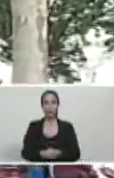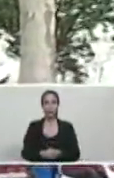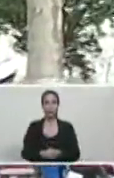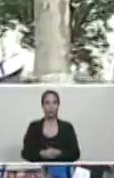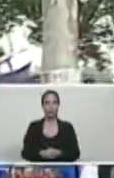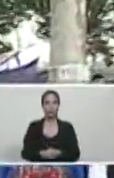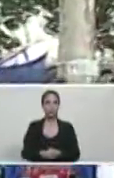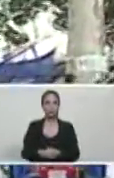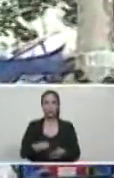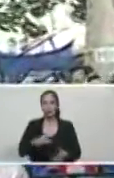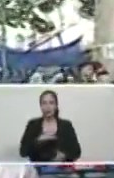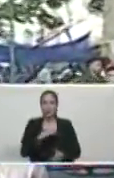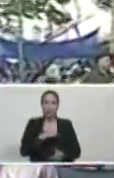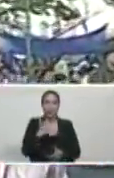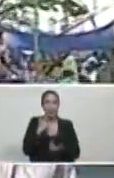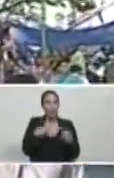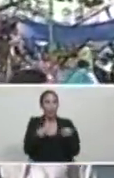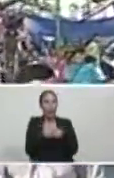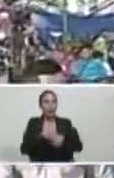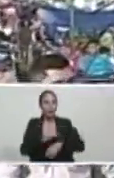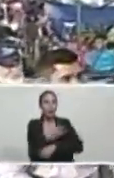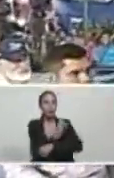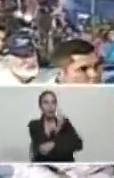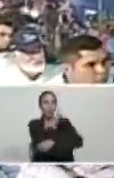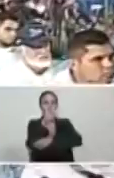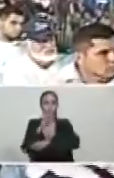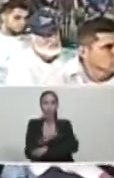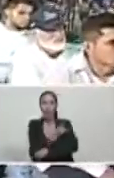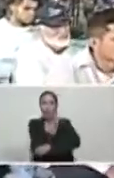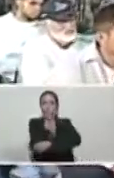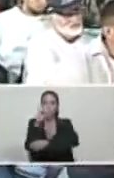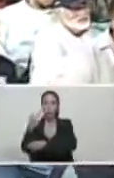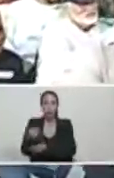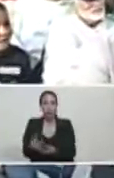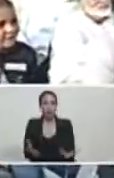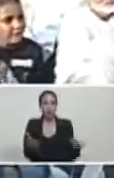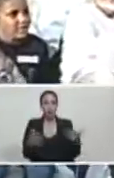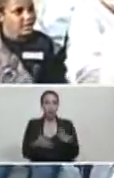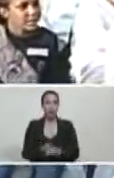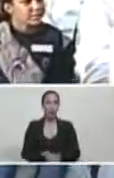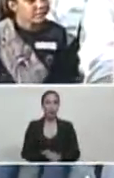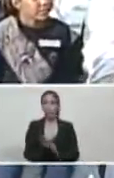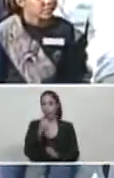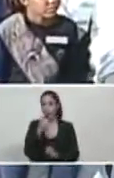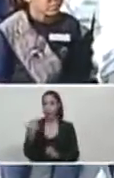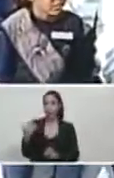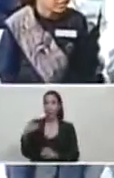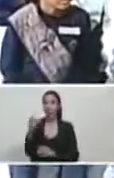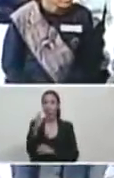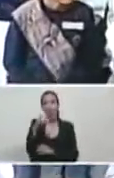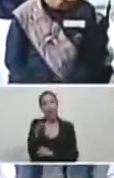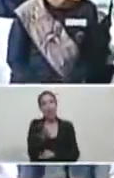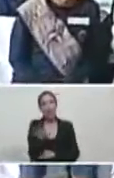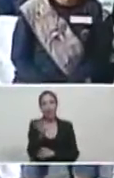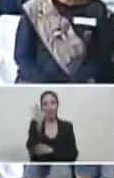aquí y se siente así como en una selva, como en la historia, en la Caracas. Tenemos aquí al frente el Guareira